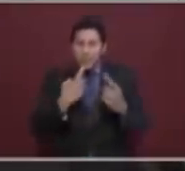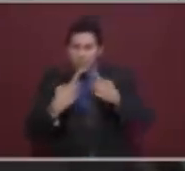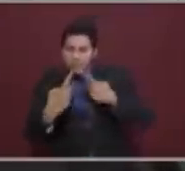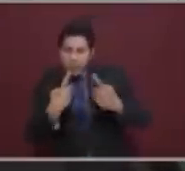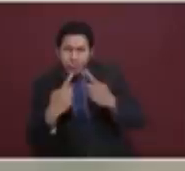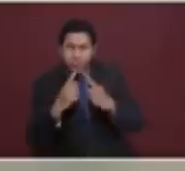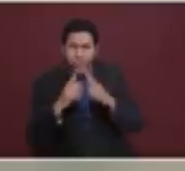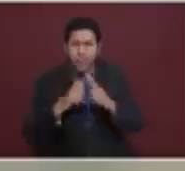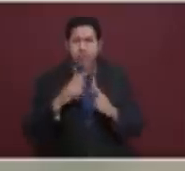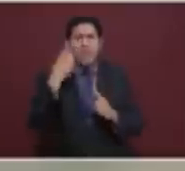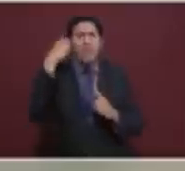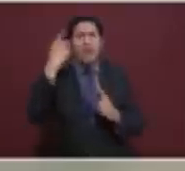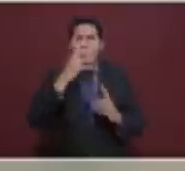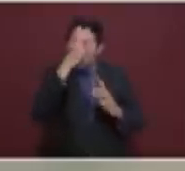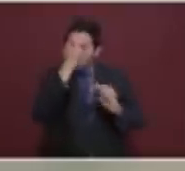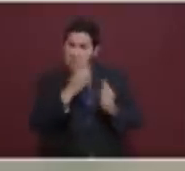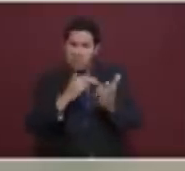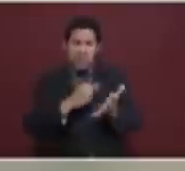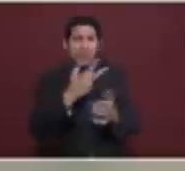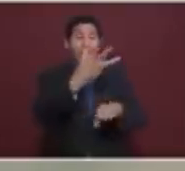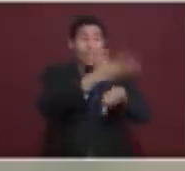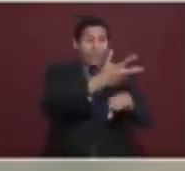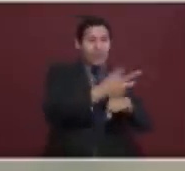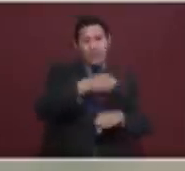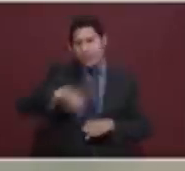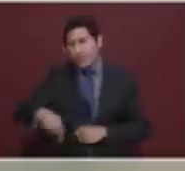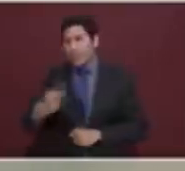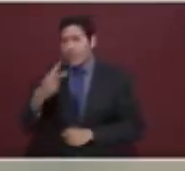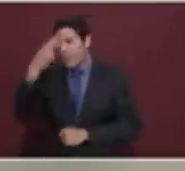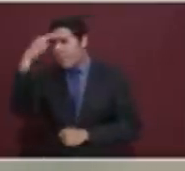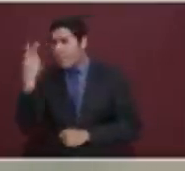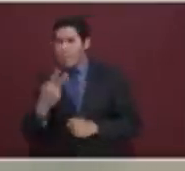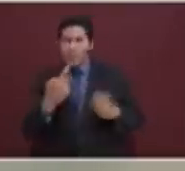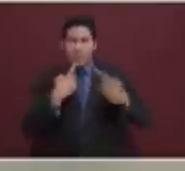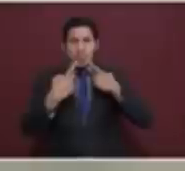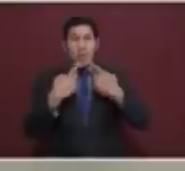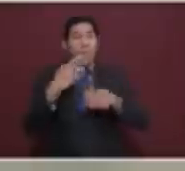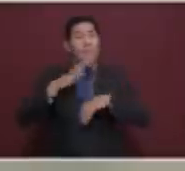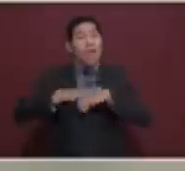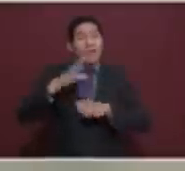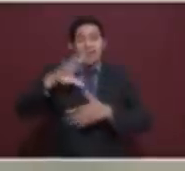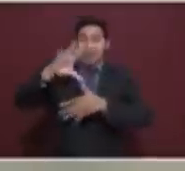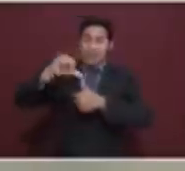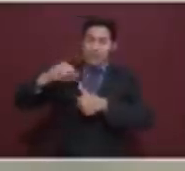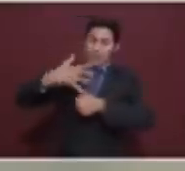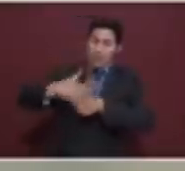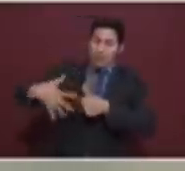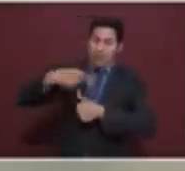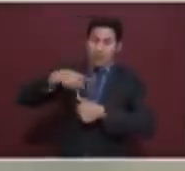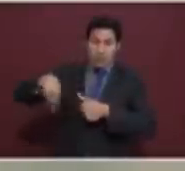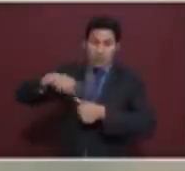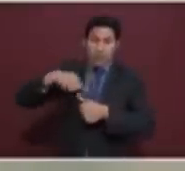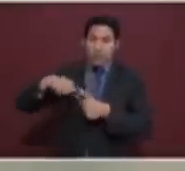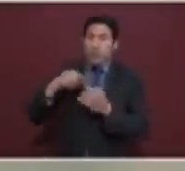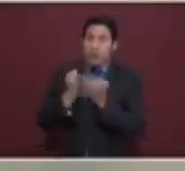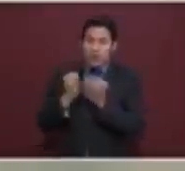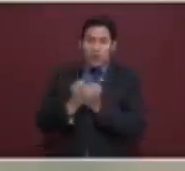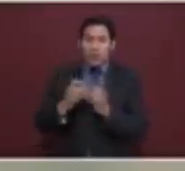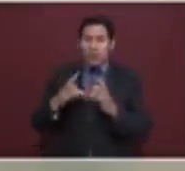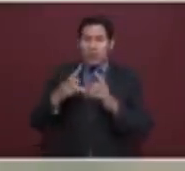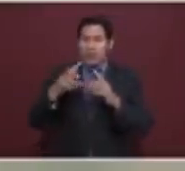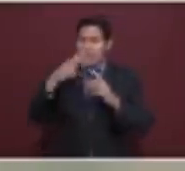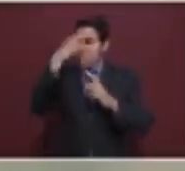inversiones de eeuu en méxico sobre todo en centroamérica y en el sureste de nuestro